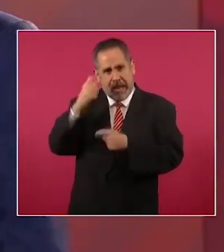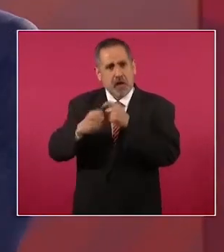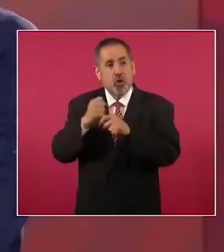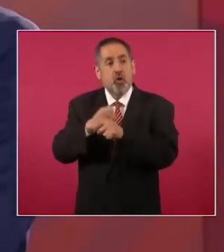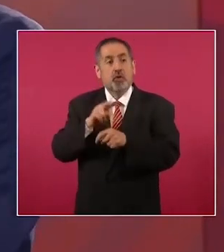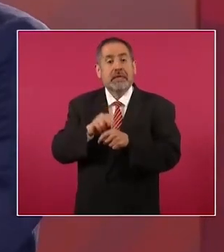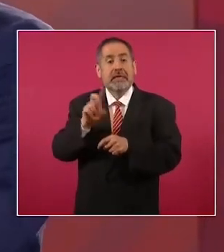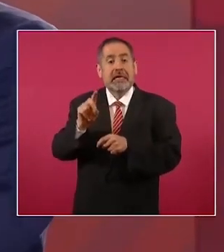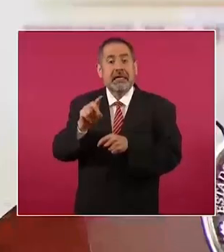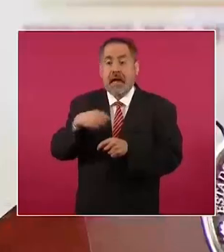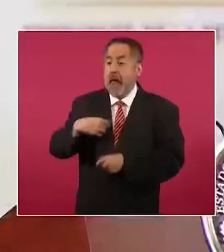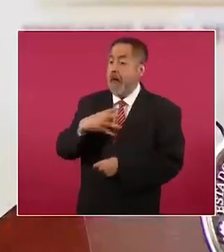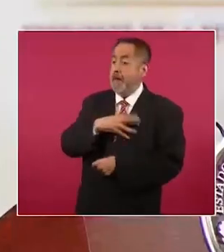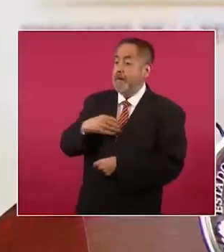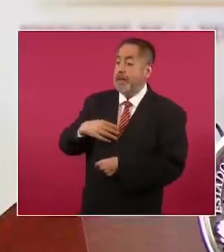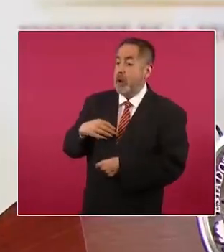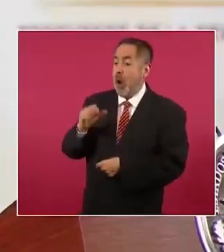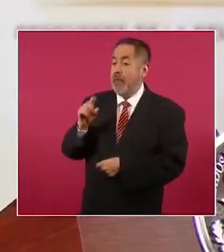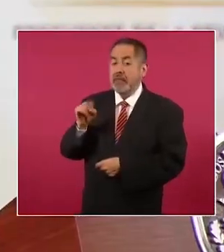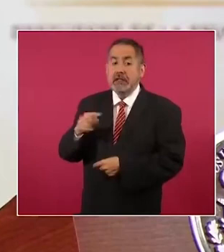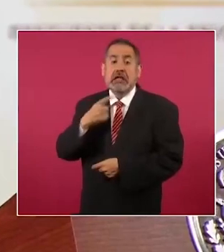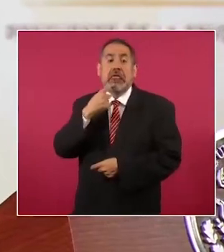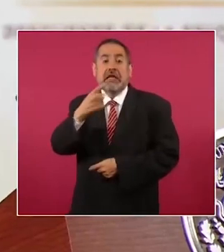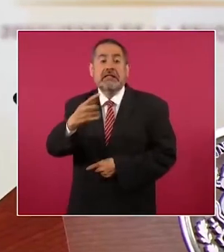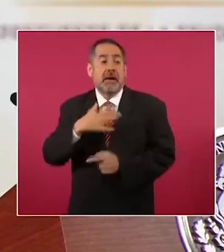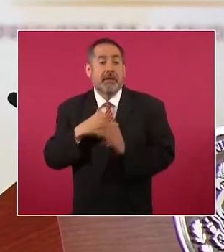Que esto lo tengo en mi testamento